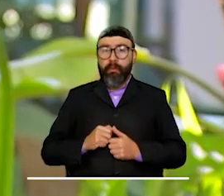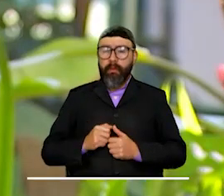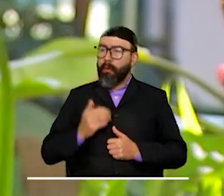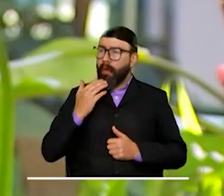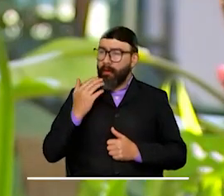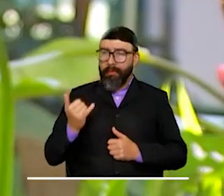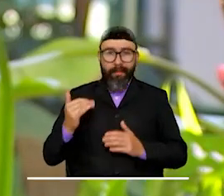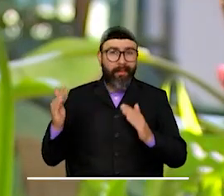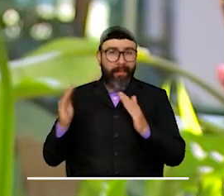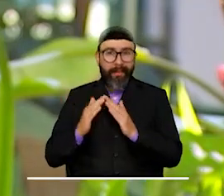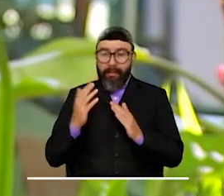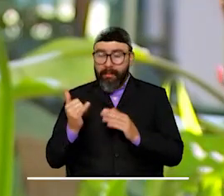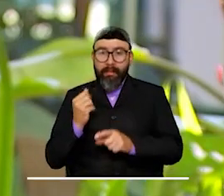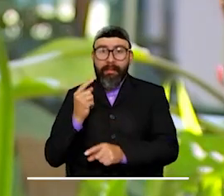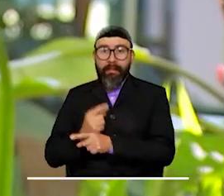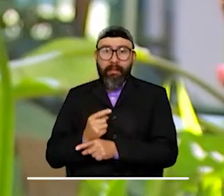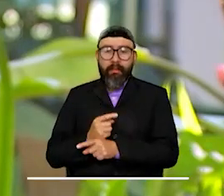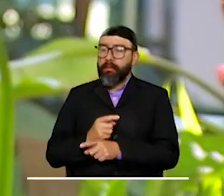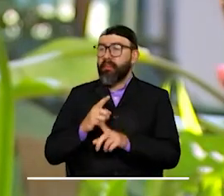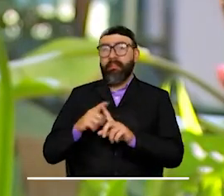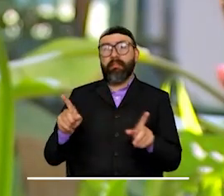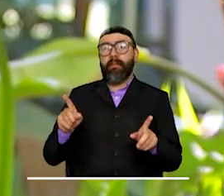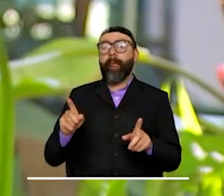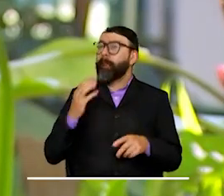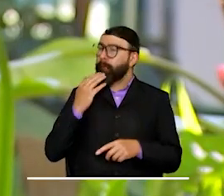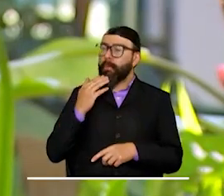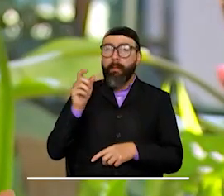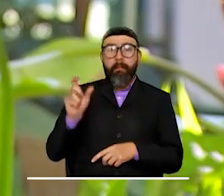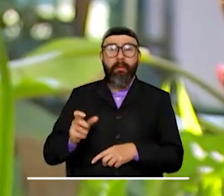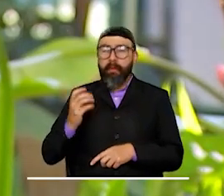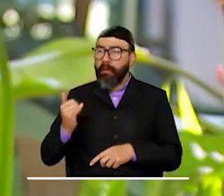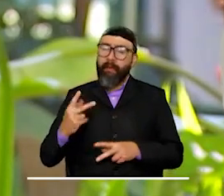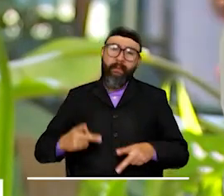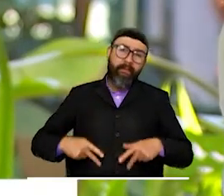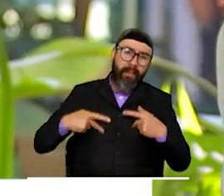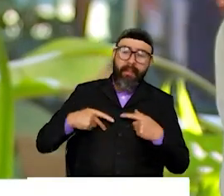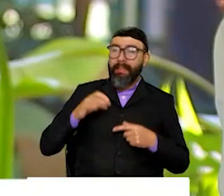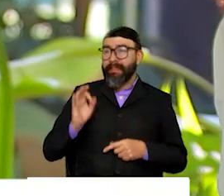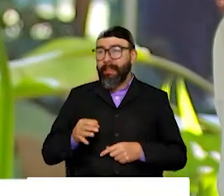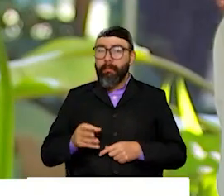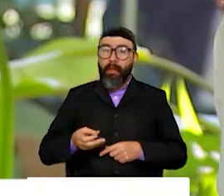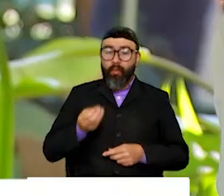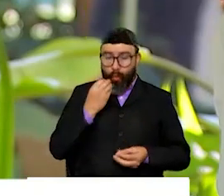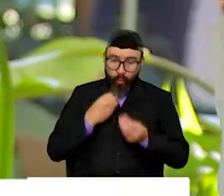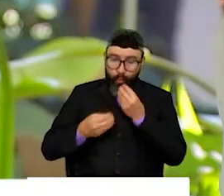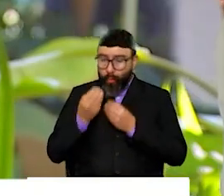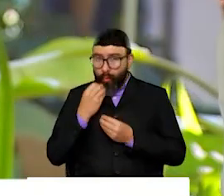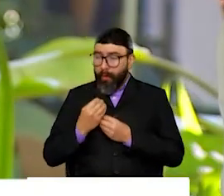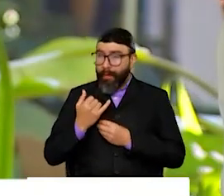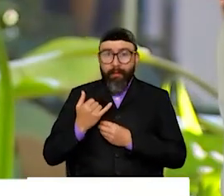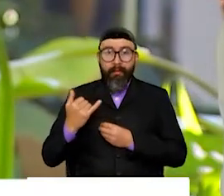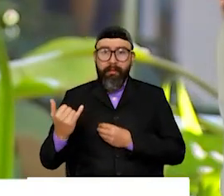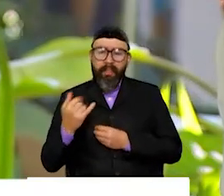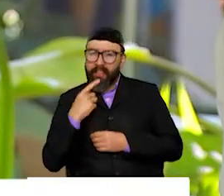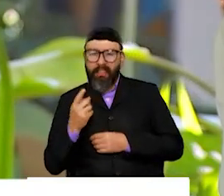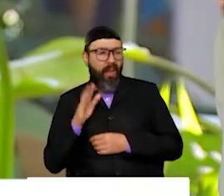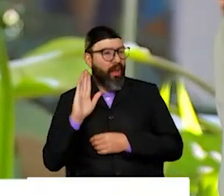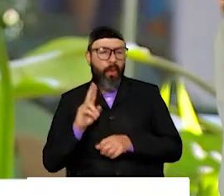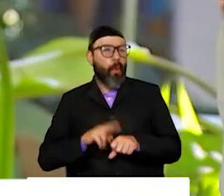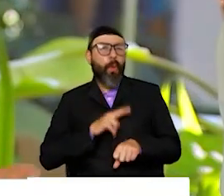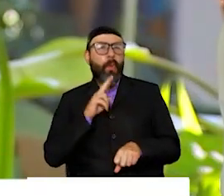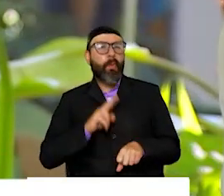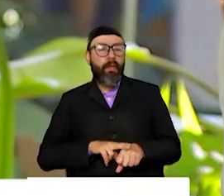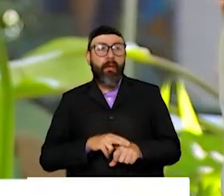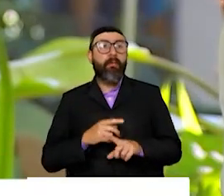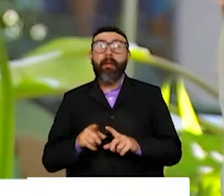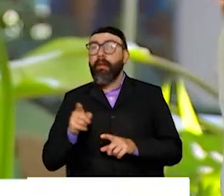casa, a una persona que ha vivido toda su vida comiendo una alimentación que para esa persona era normal, pero que era